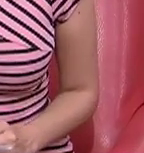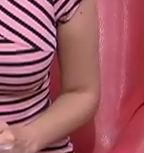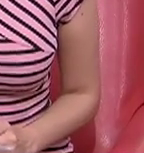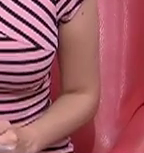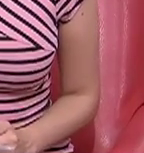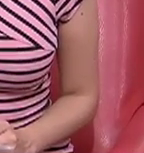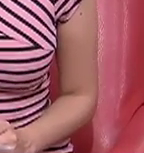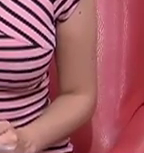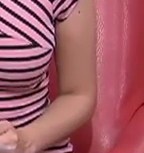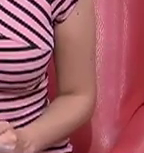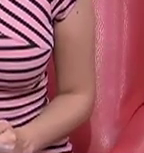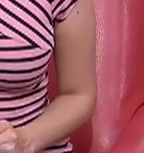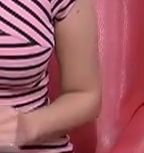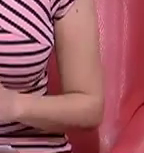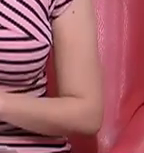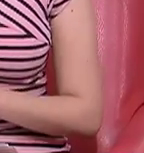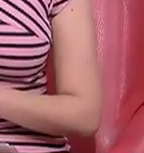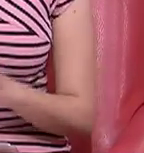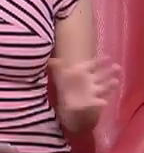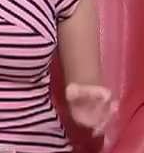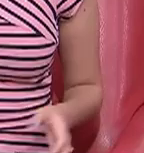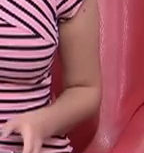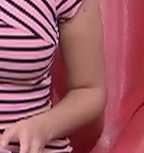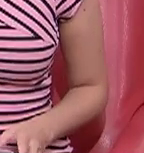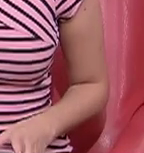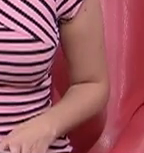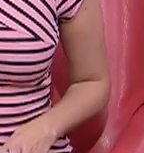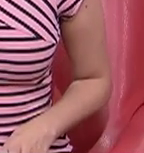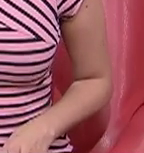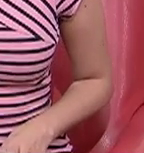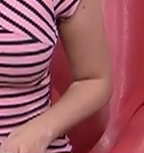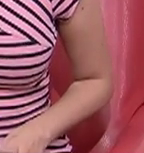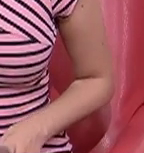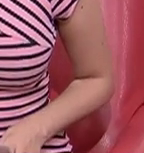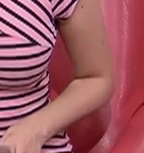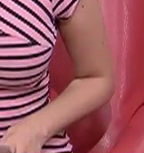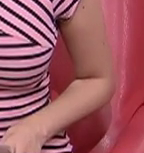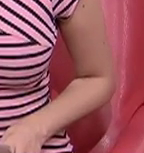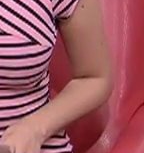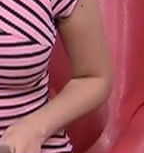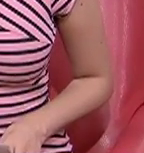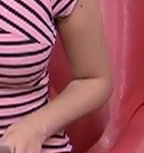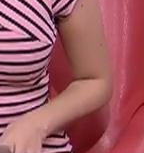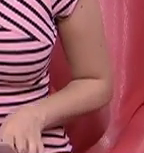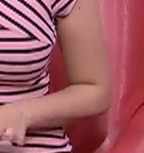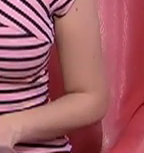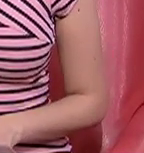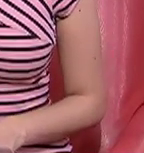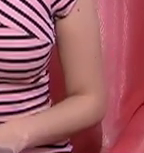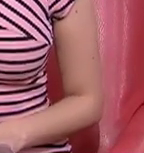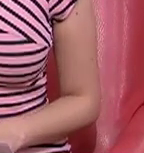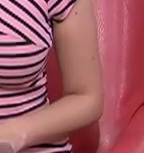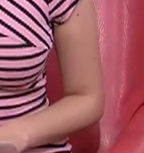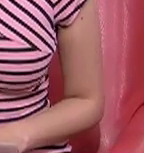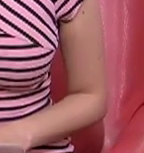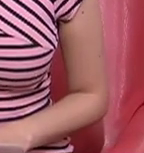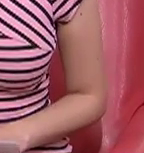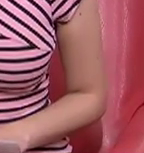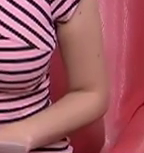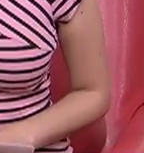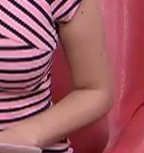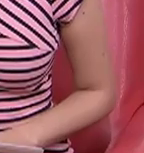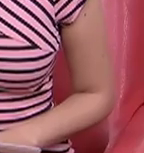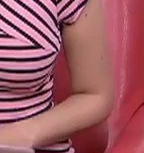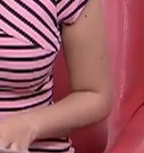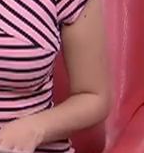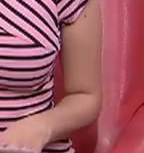historia de los Estados Unidos. Seguramente quedará muchísima ciencia y nos ayudará a descubrir mucho más del universo. Esa es la información hoy. Que